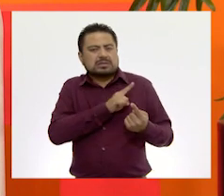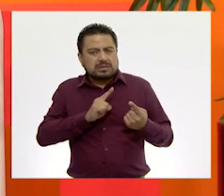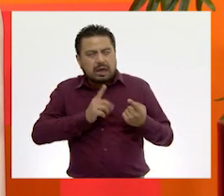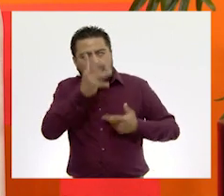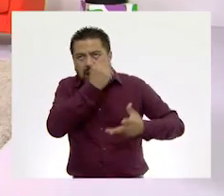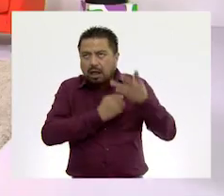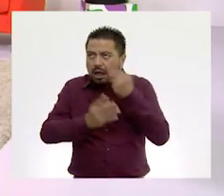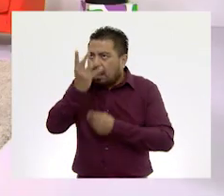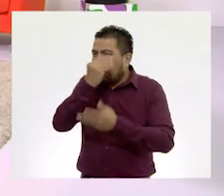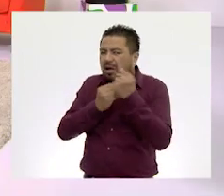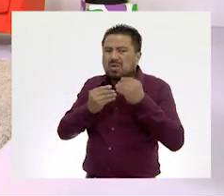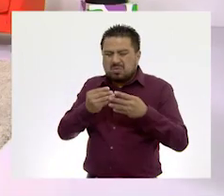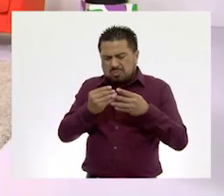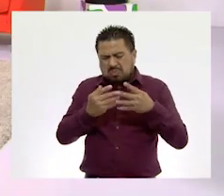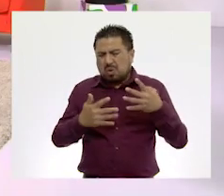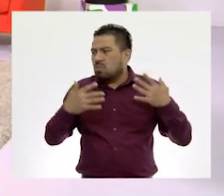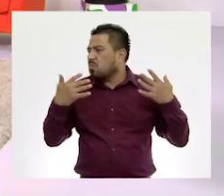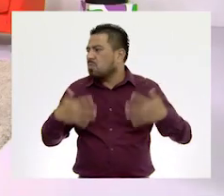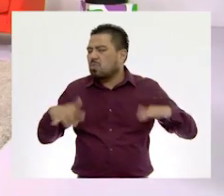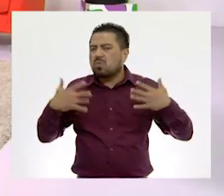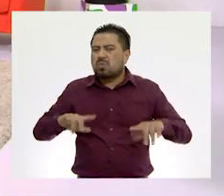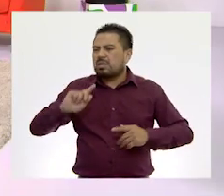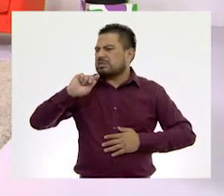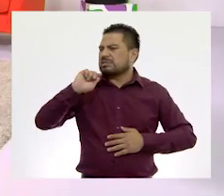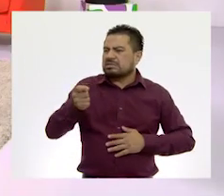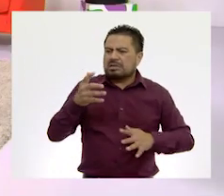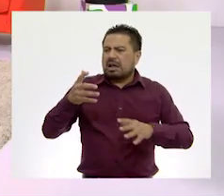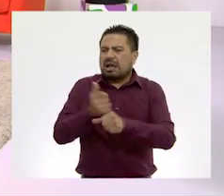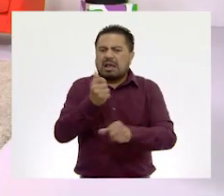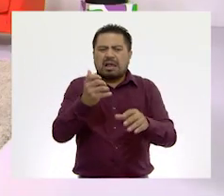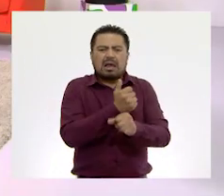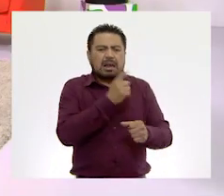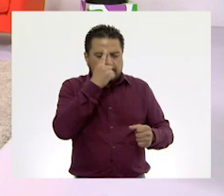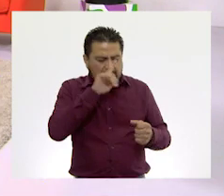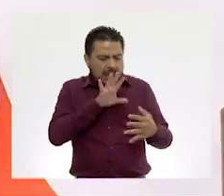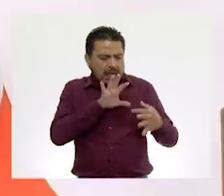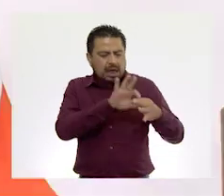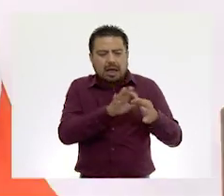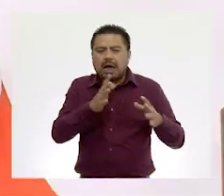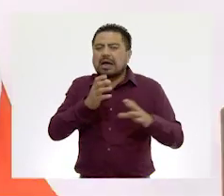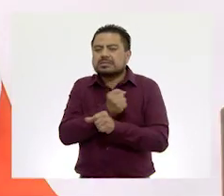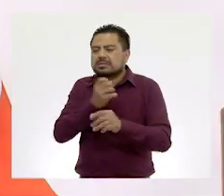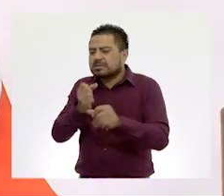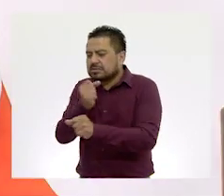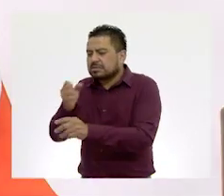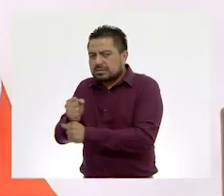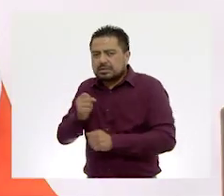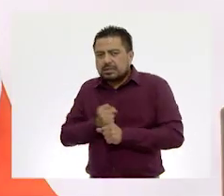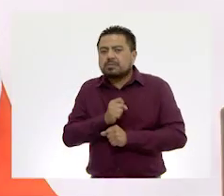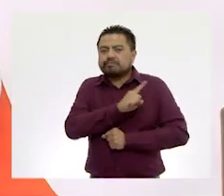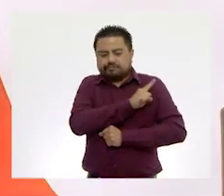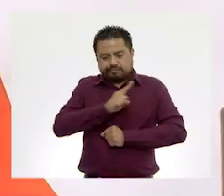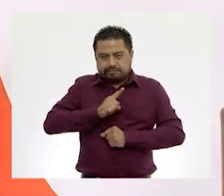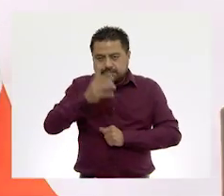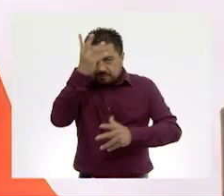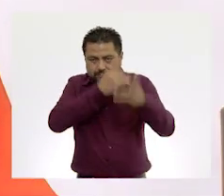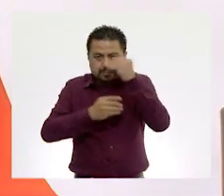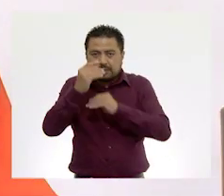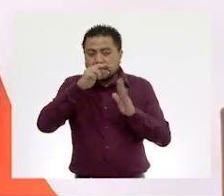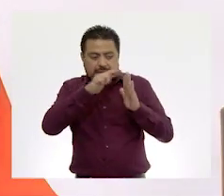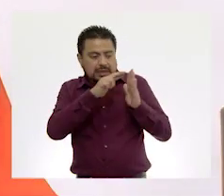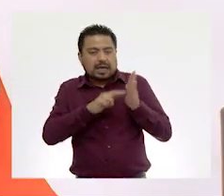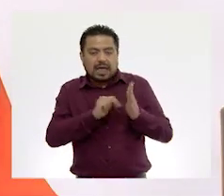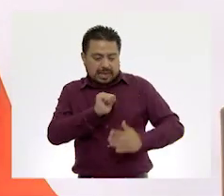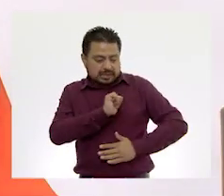una cantidad infinita de significados que los asocien a una seña y tienen que aprender las reglas